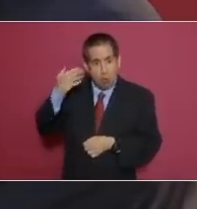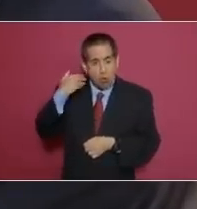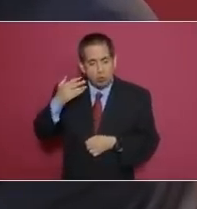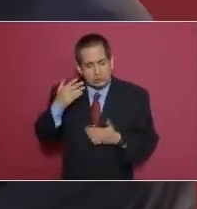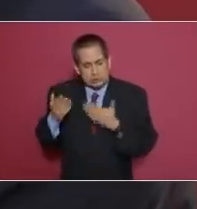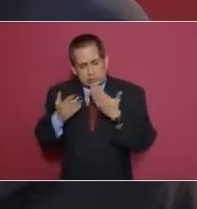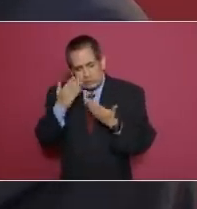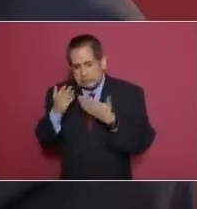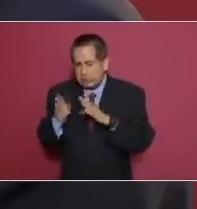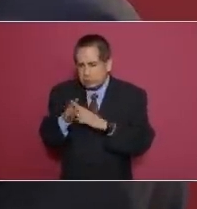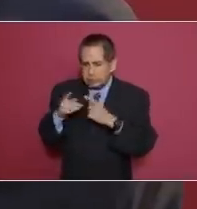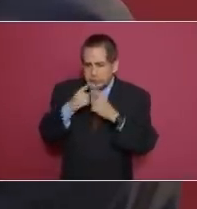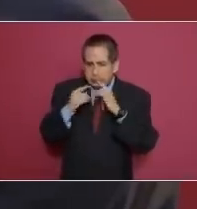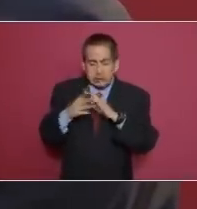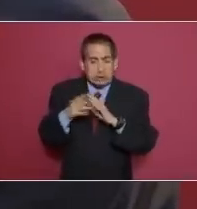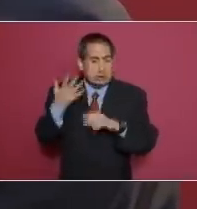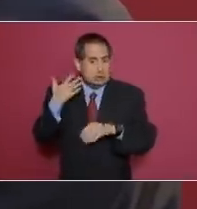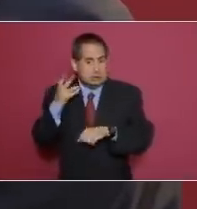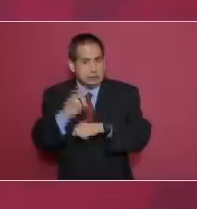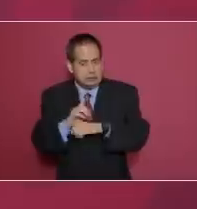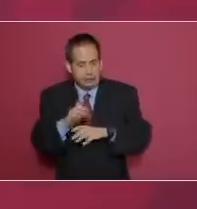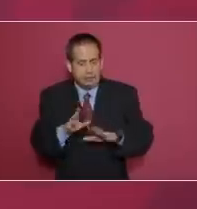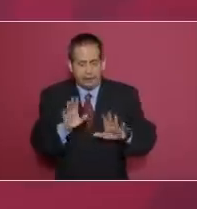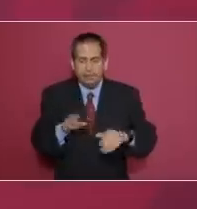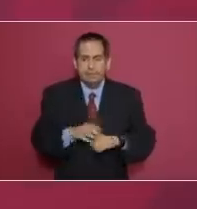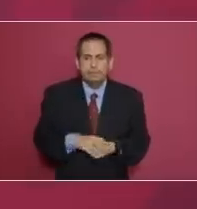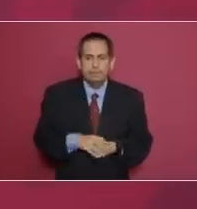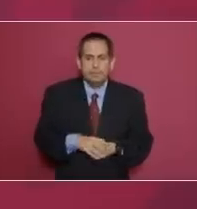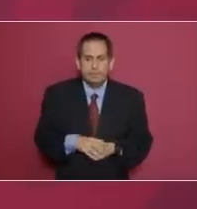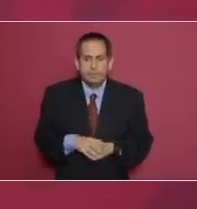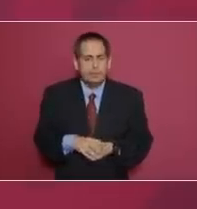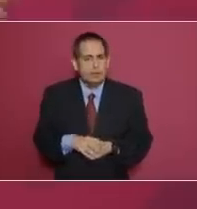ya analizando varios días,